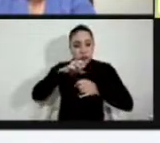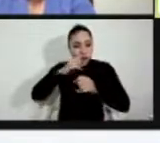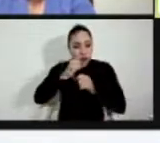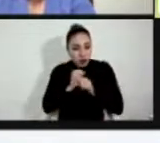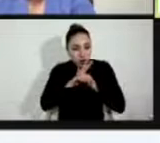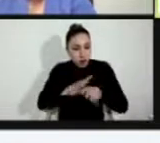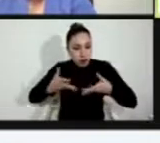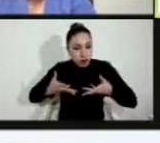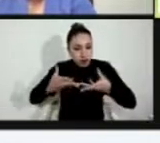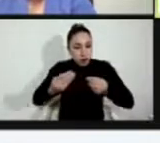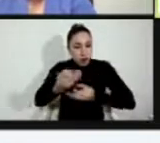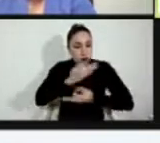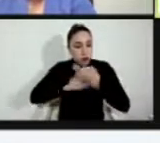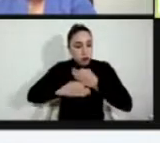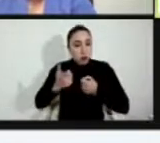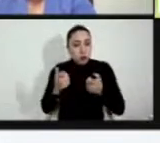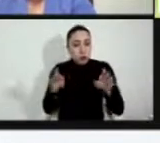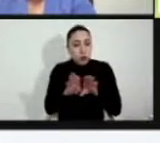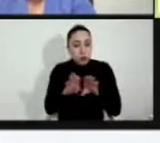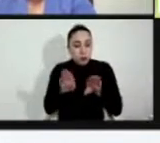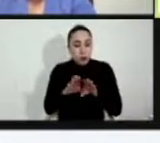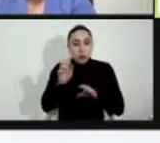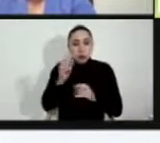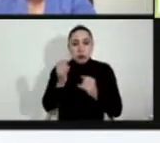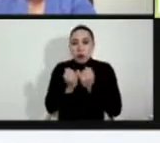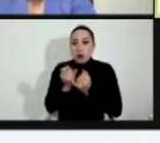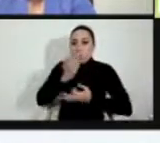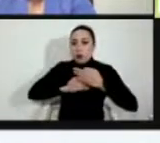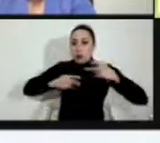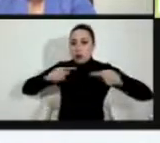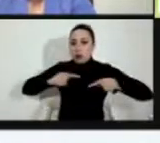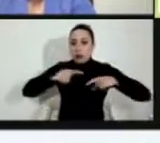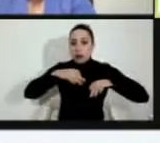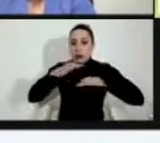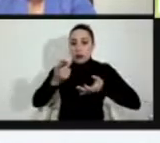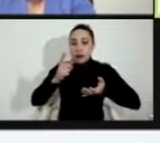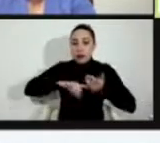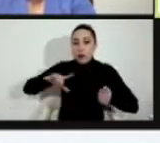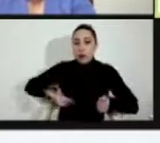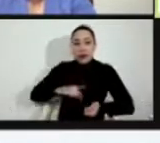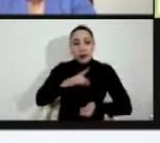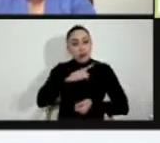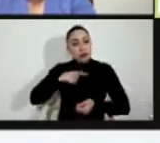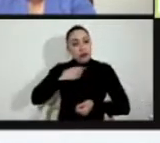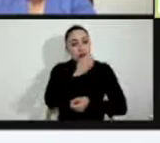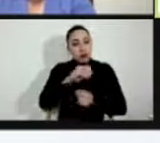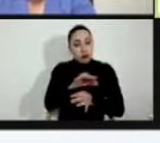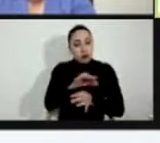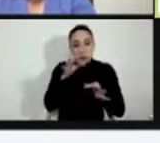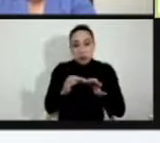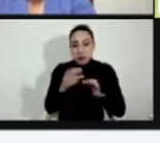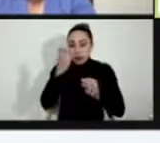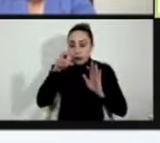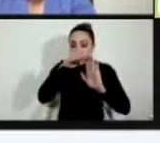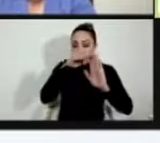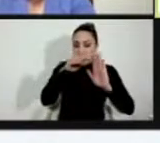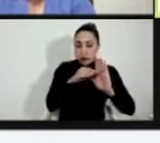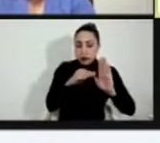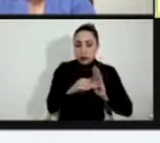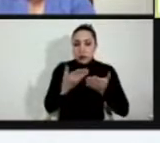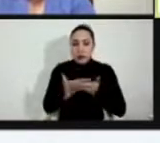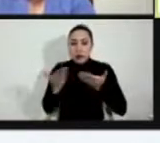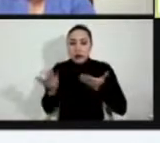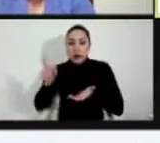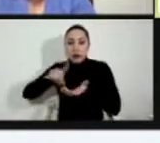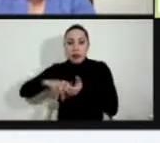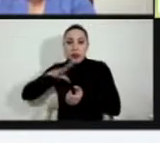que observar y asegurar su cumplimiento en todo momento. En razón de esto, los órganos internos de control adscritos a los